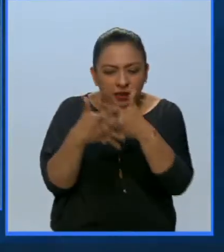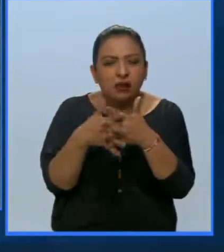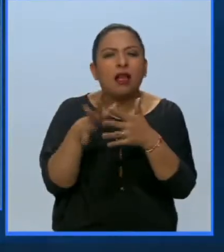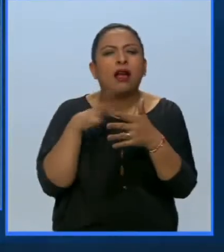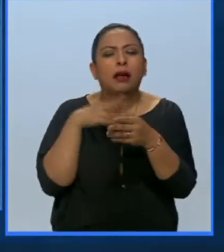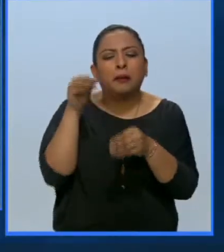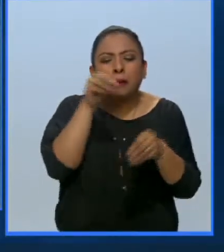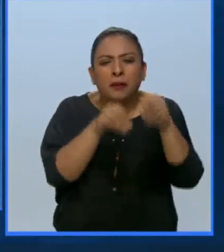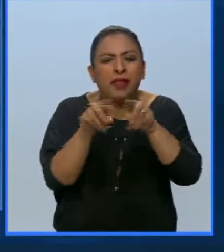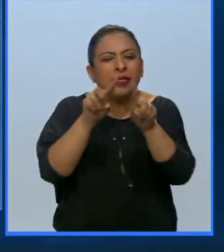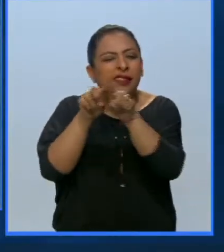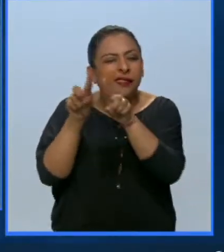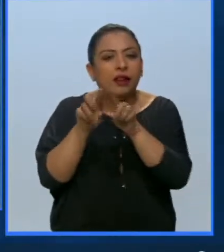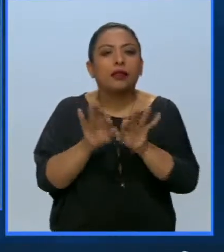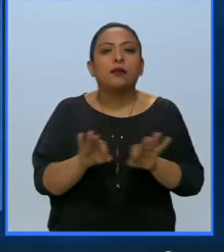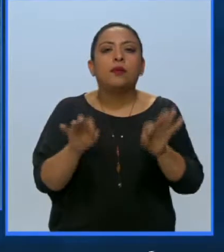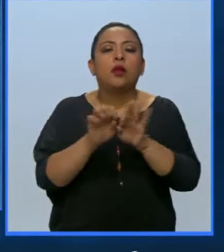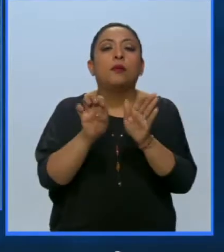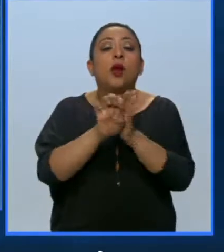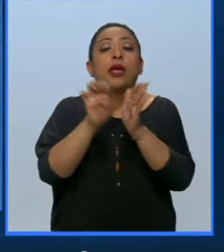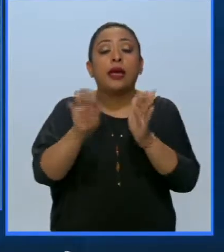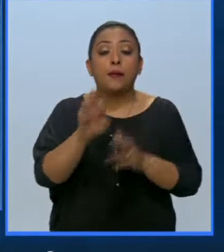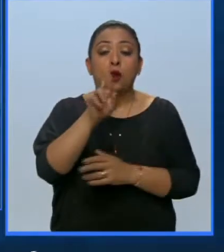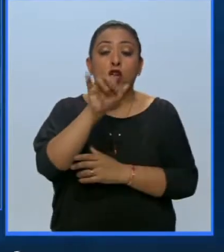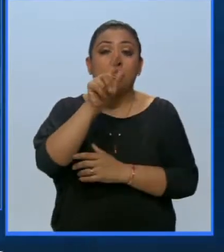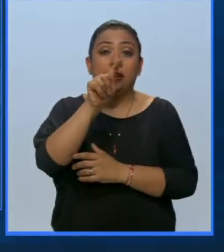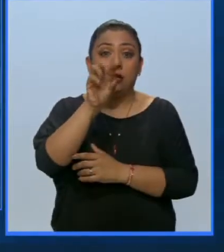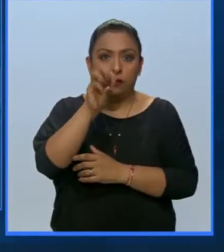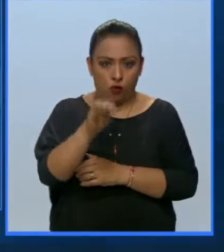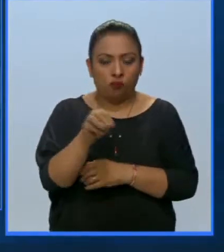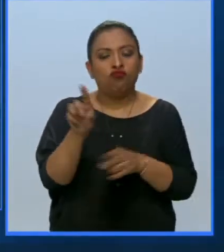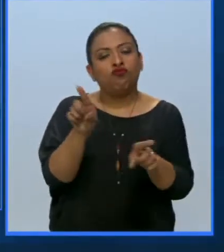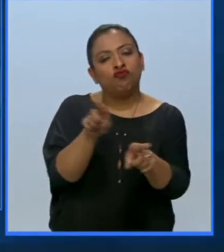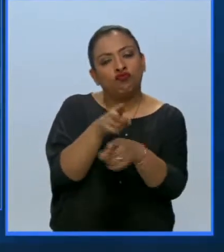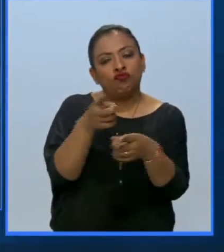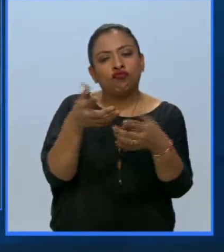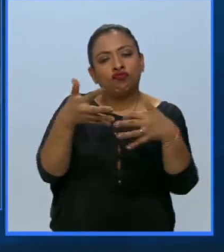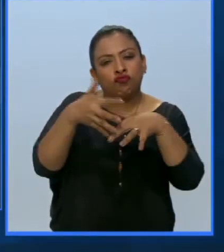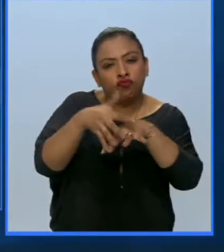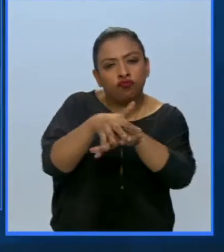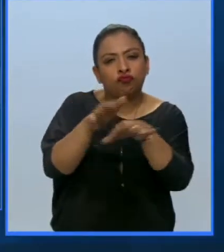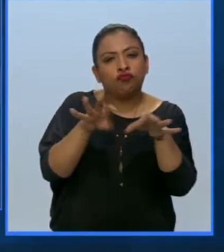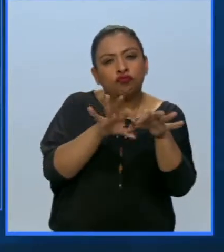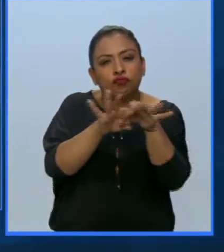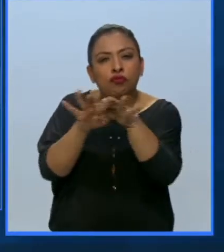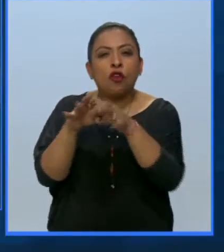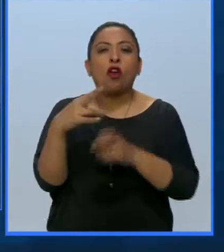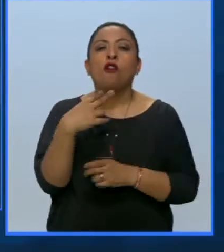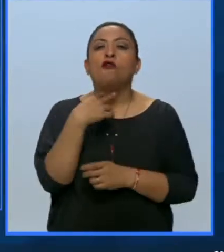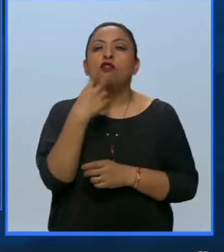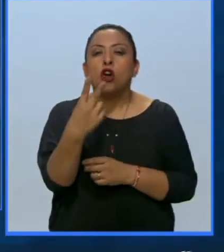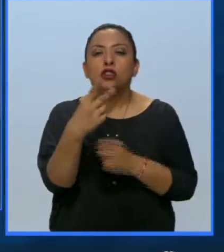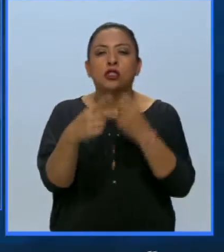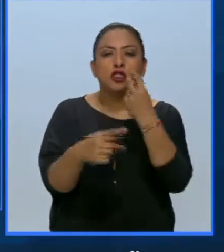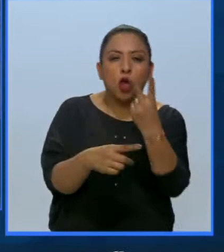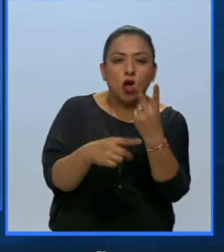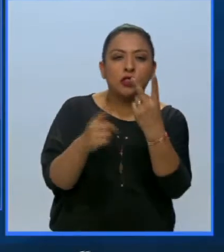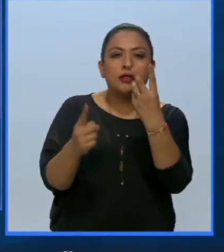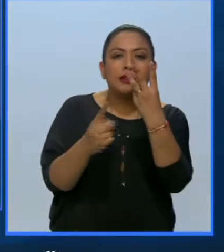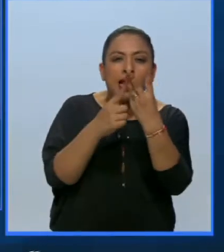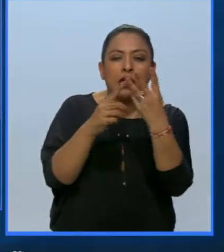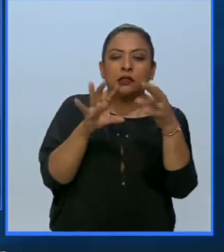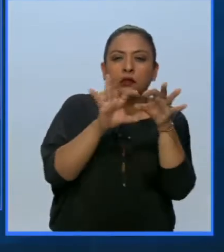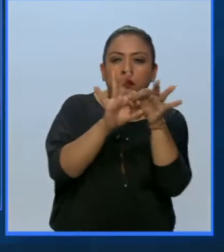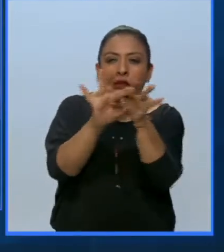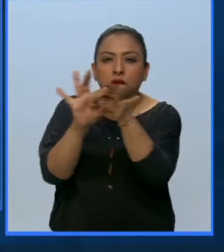muchos ingredientes importantes, como el ritmo, el ensamble de dos voces, de tres voces,